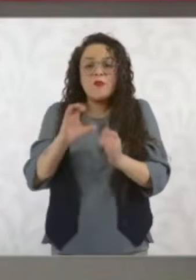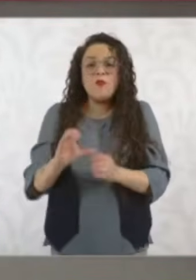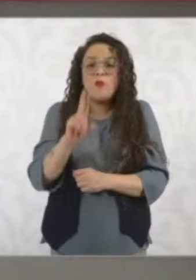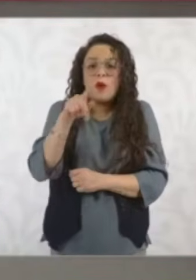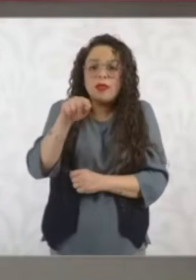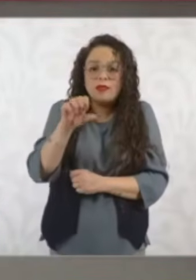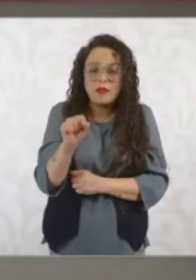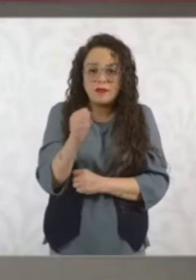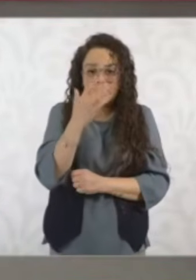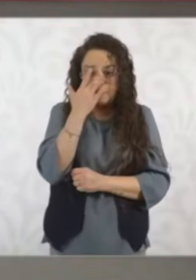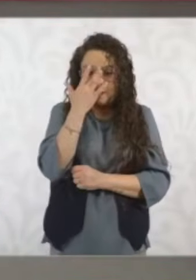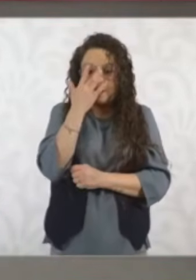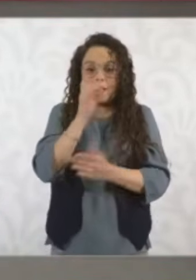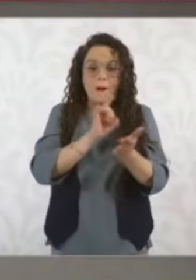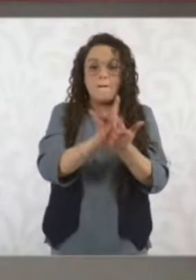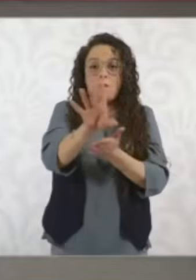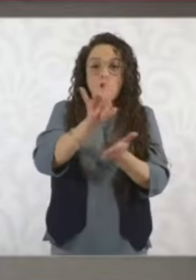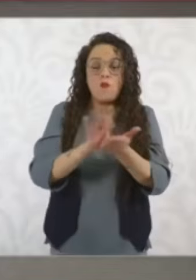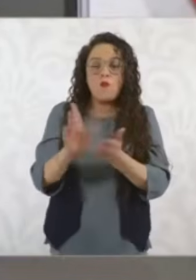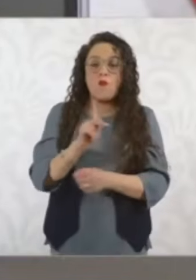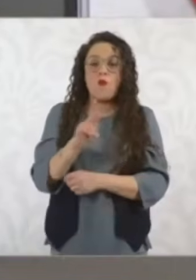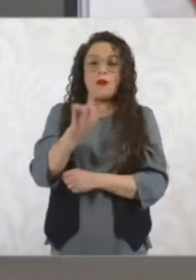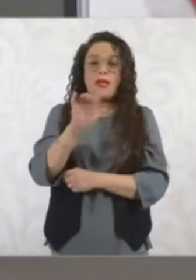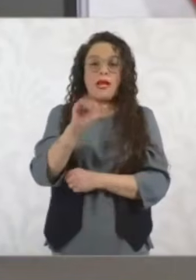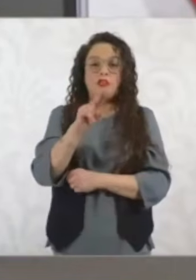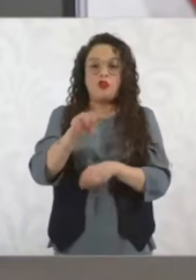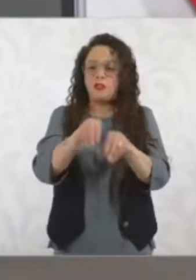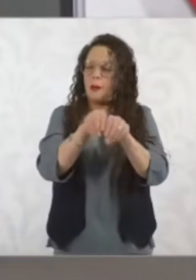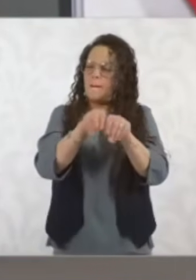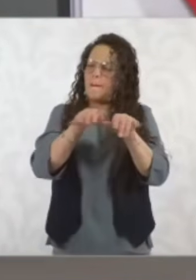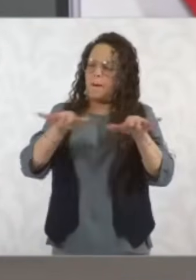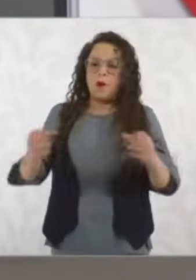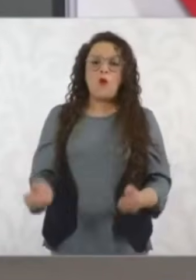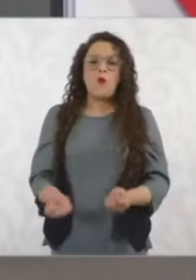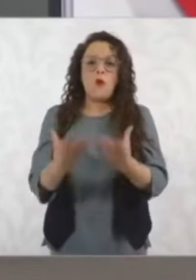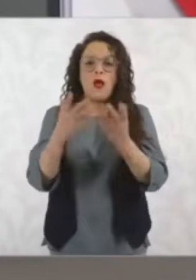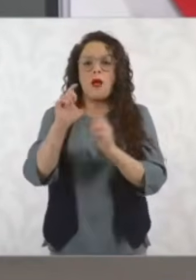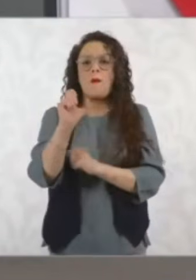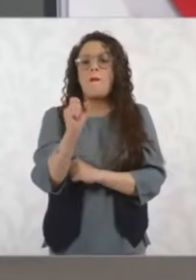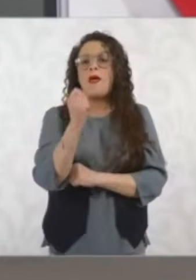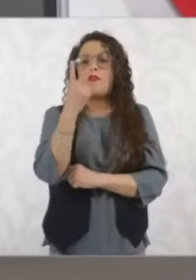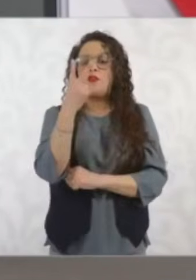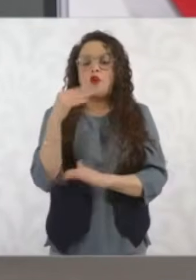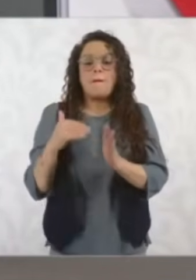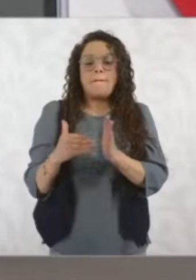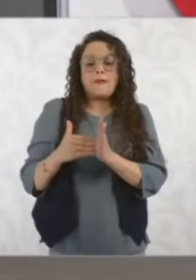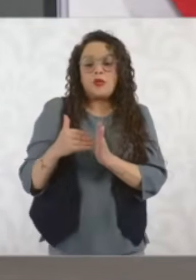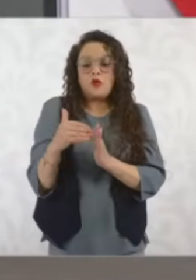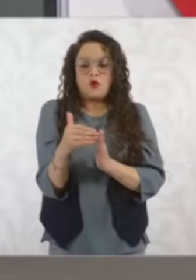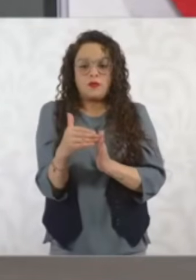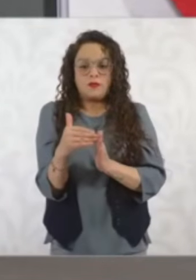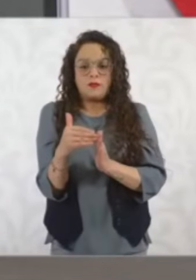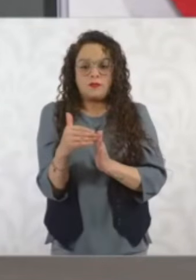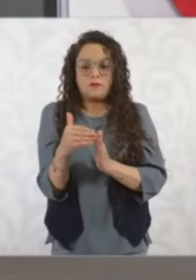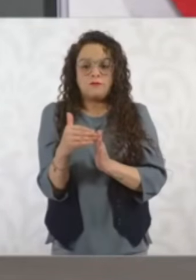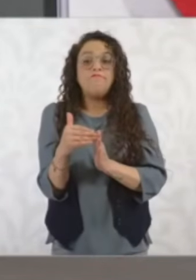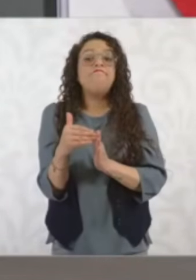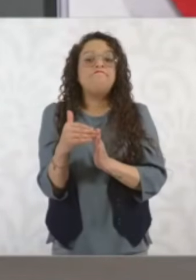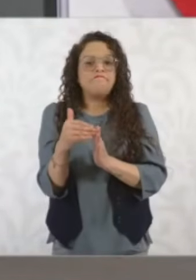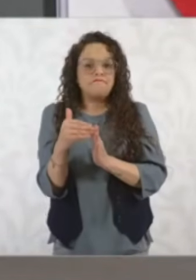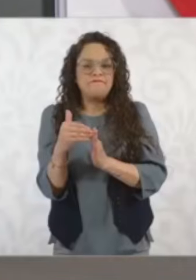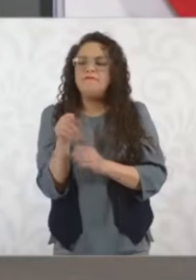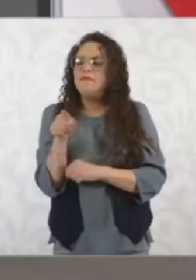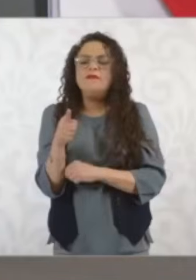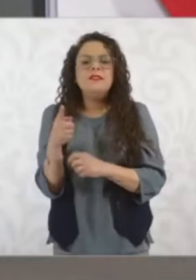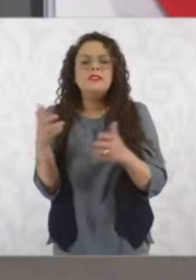¿Cuántas publicaciones? 22 millones de publicaciones. ¿Qué